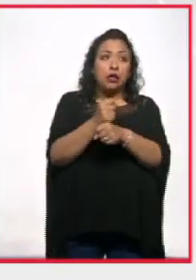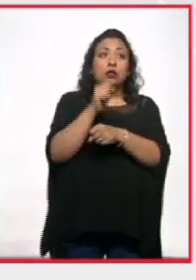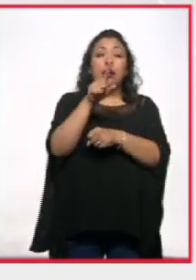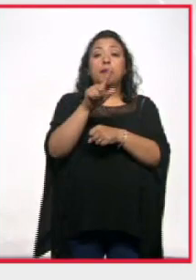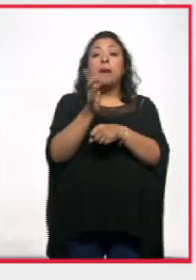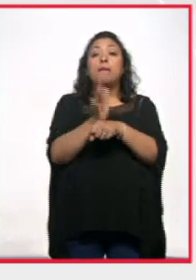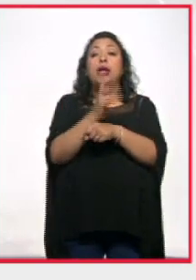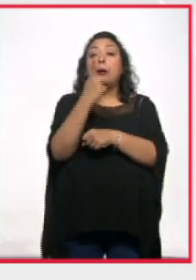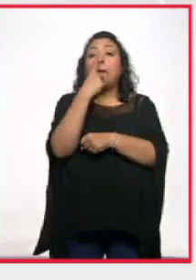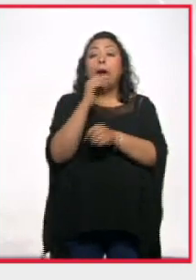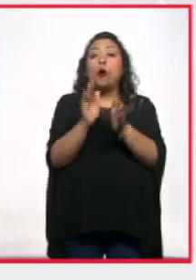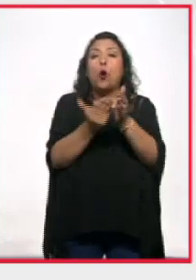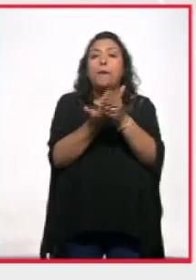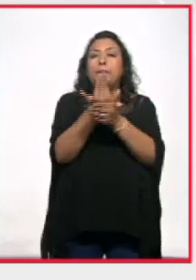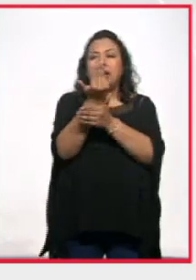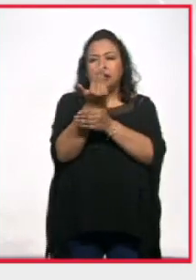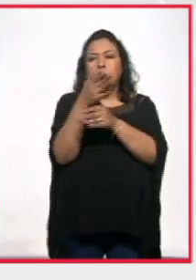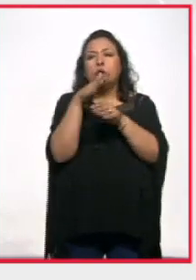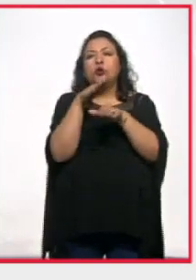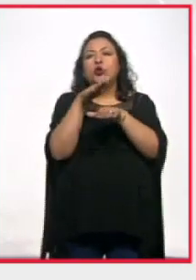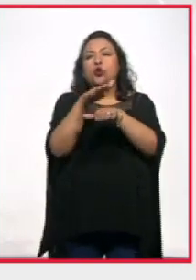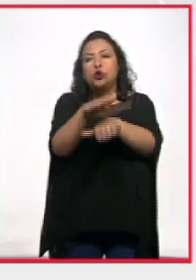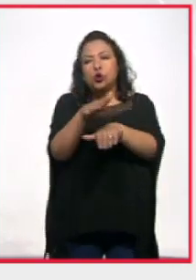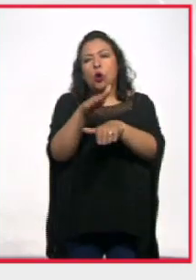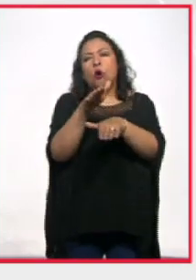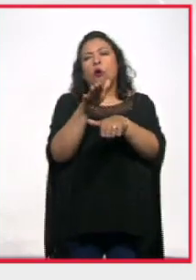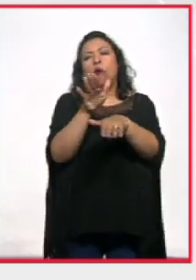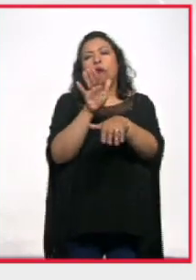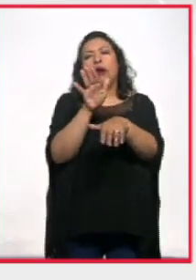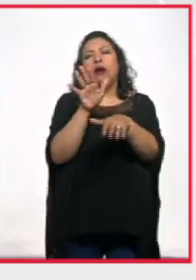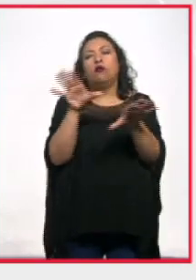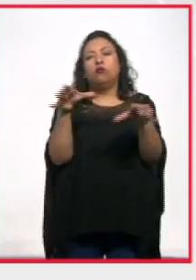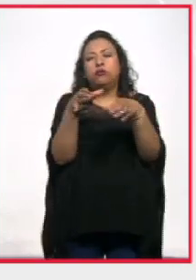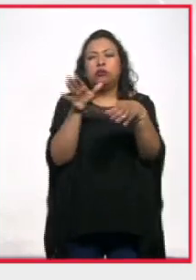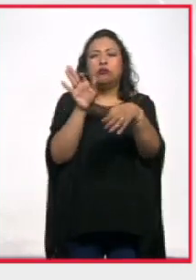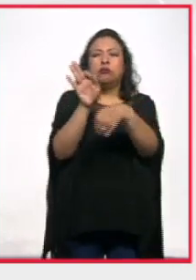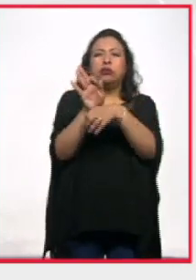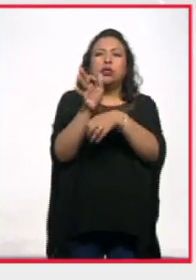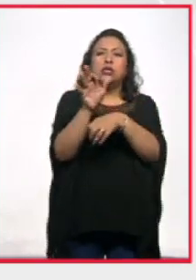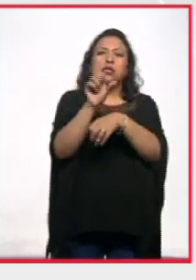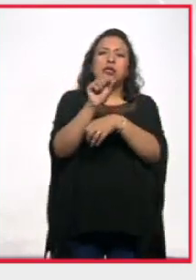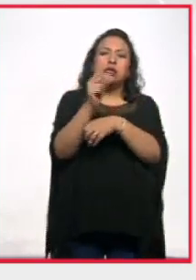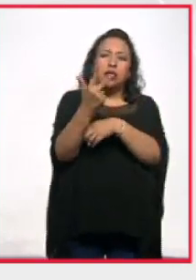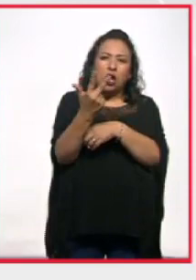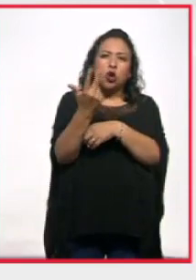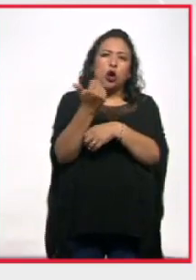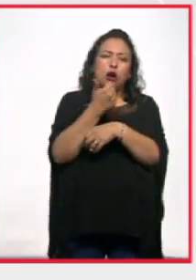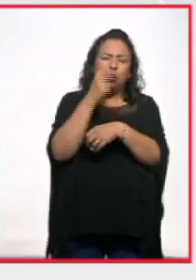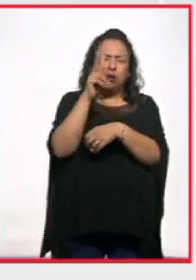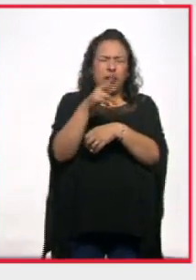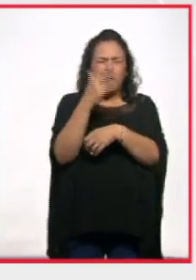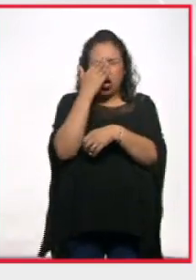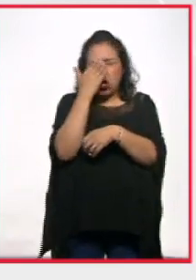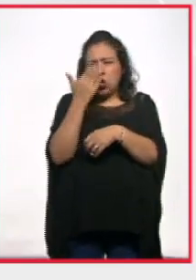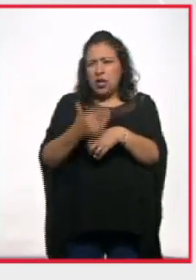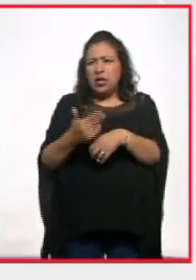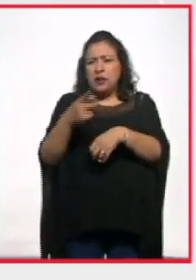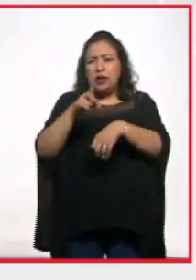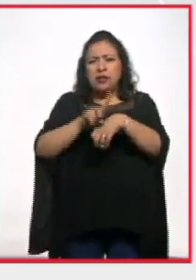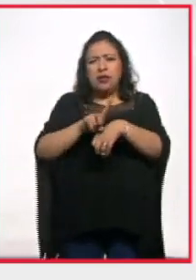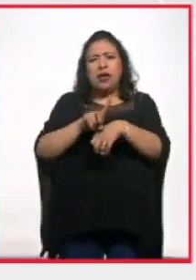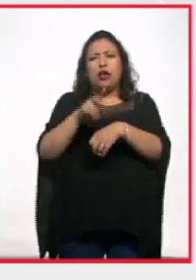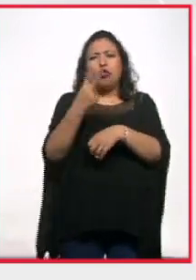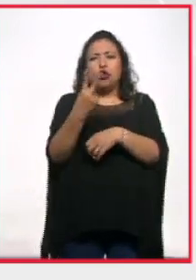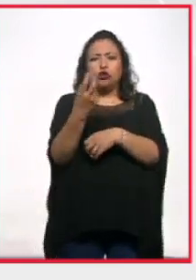Rojo Amanecer, que habla sobre el movimiento del 68 y la terrible tarde del 2